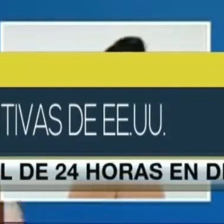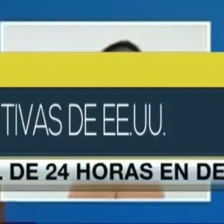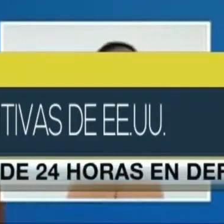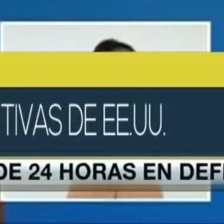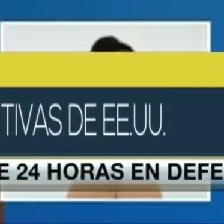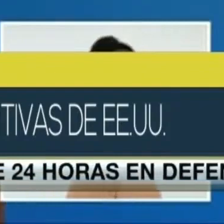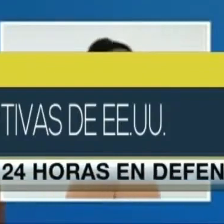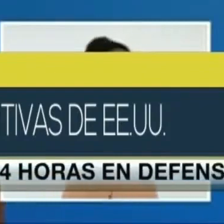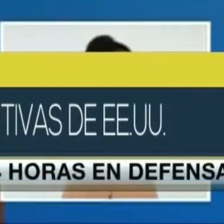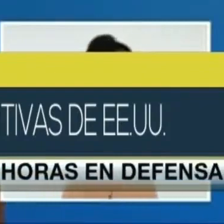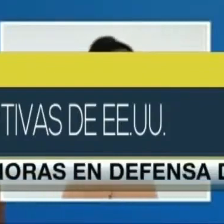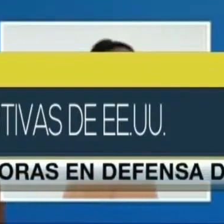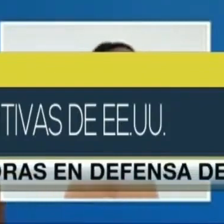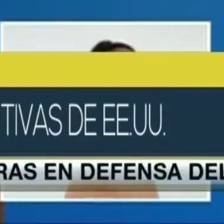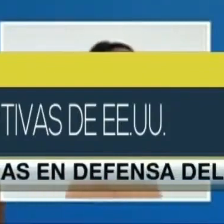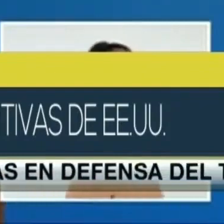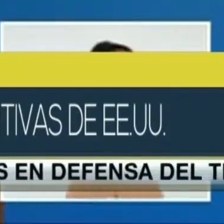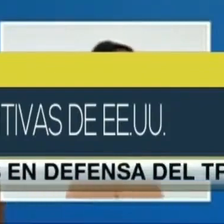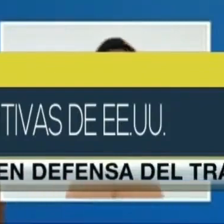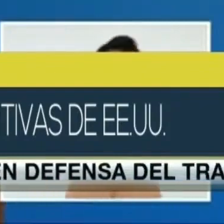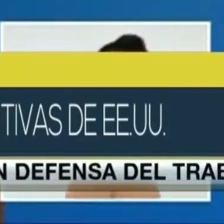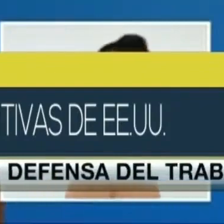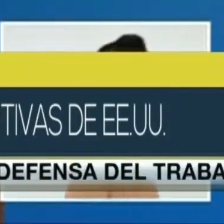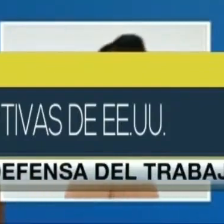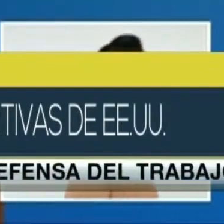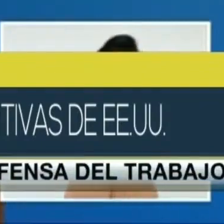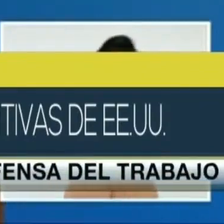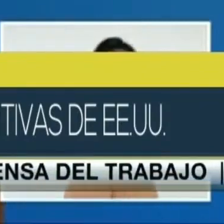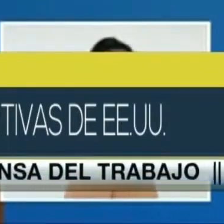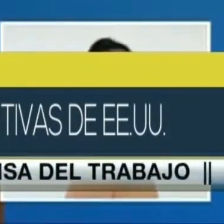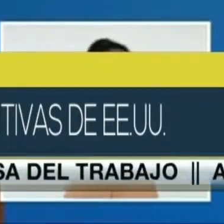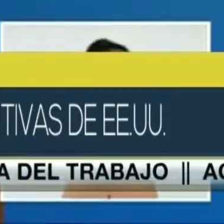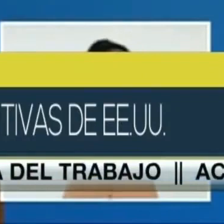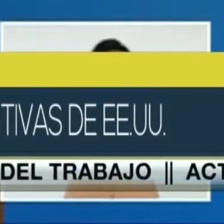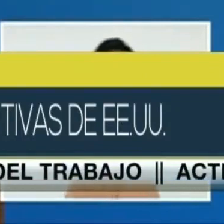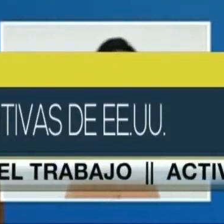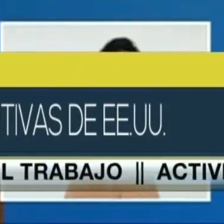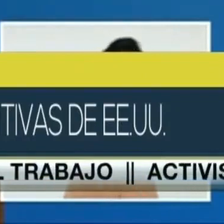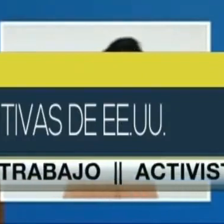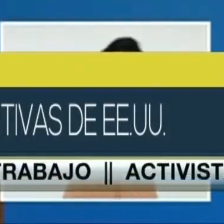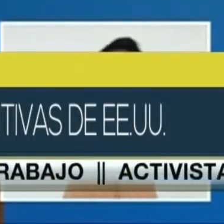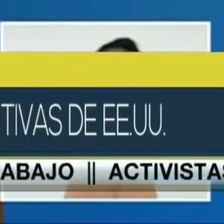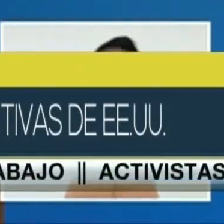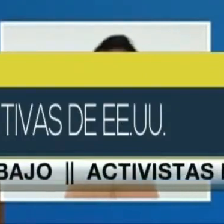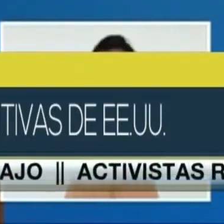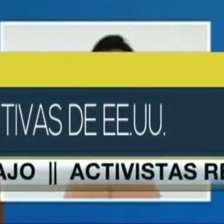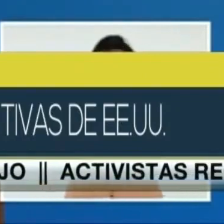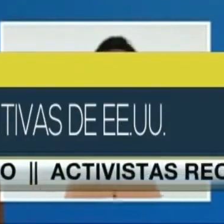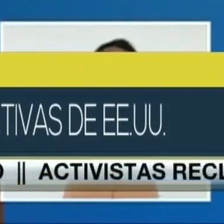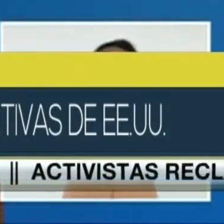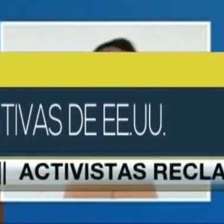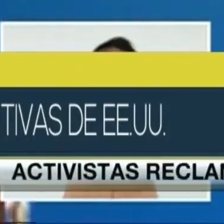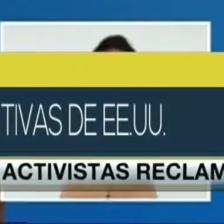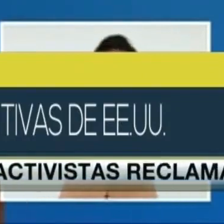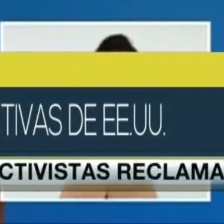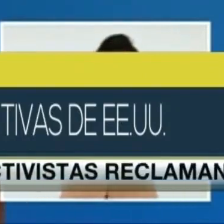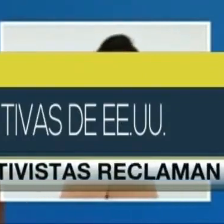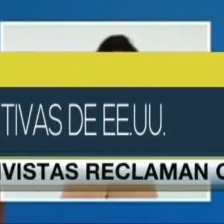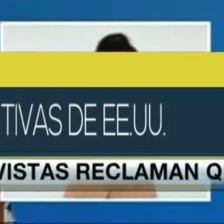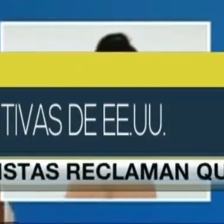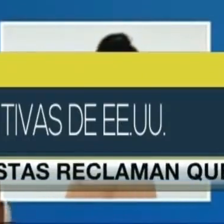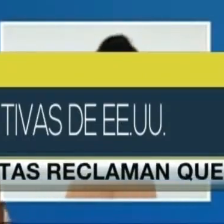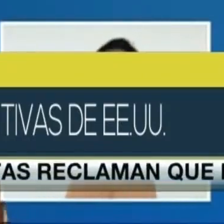atrocidades, en un mundo en el que en países de Sudamérica se han